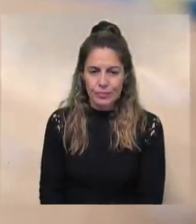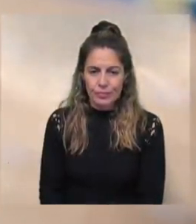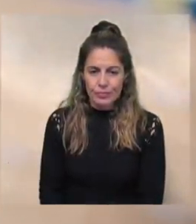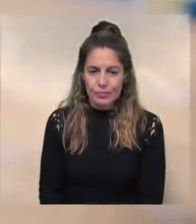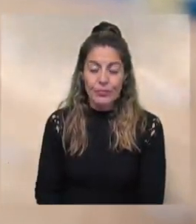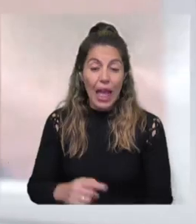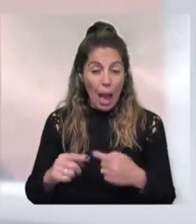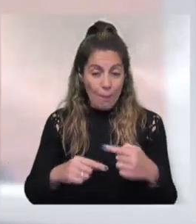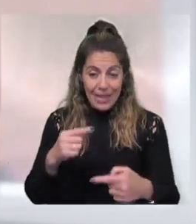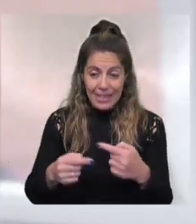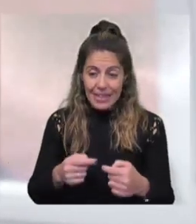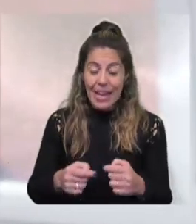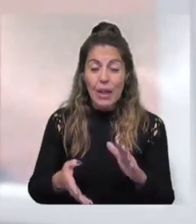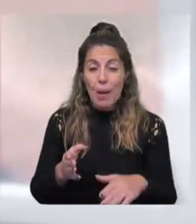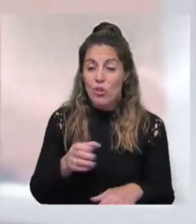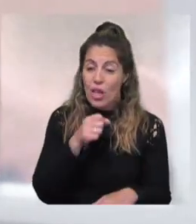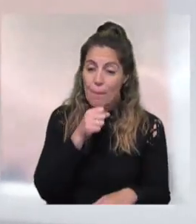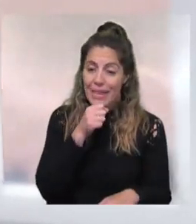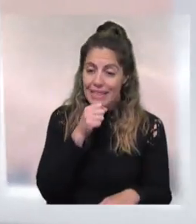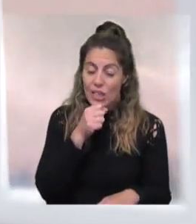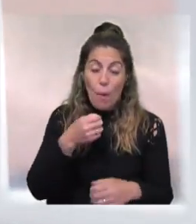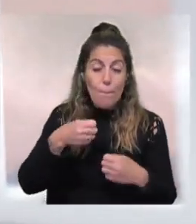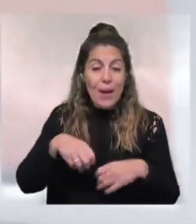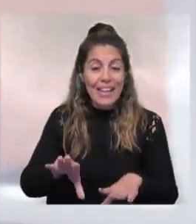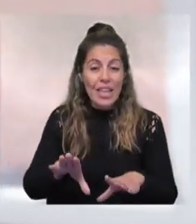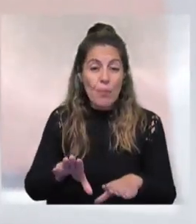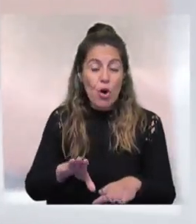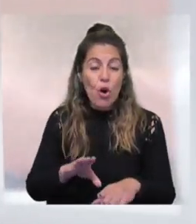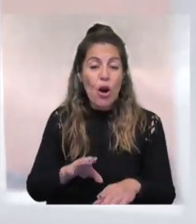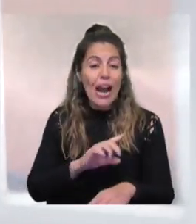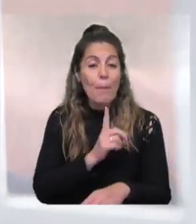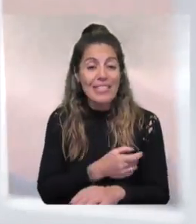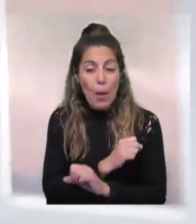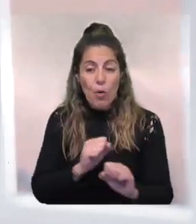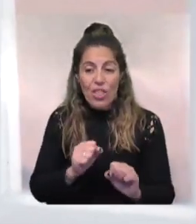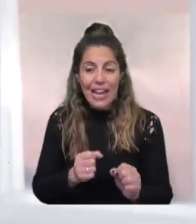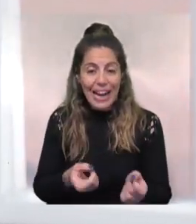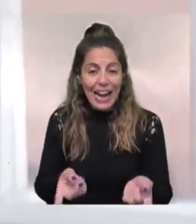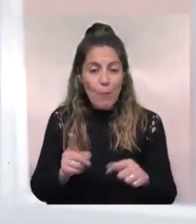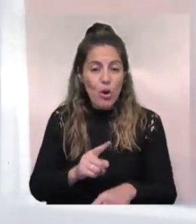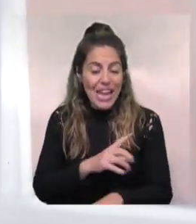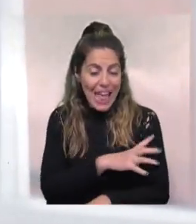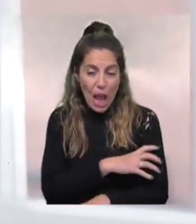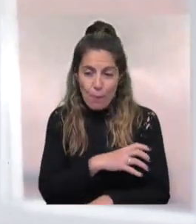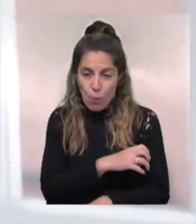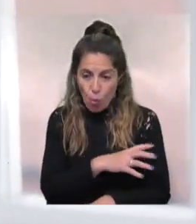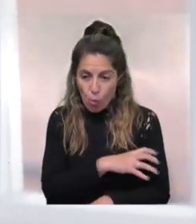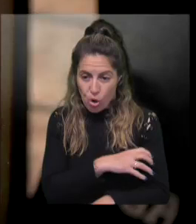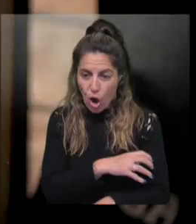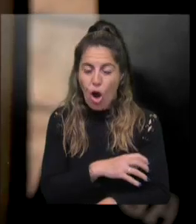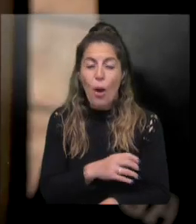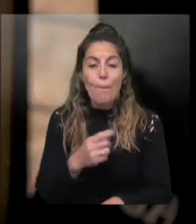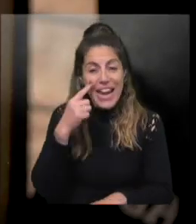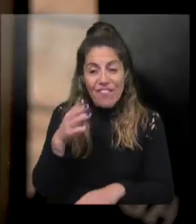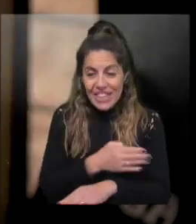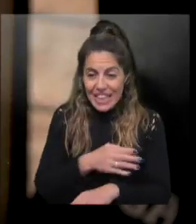A medida que envejecemos, vamos perdiendo la capacidad de reponer el músculo. Entonces, una forma de evitar